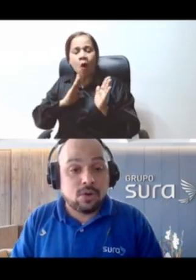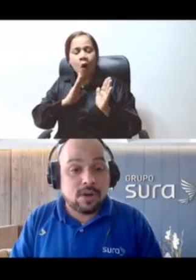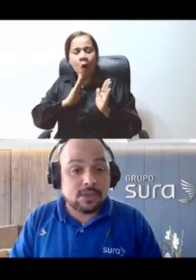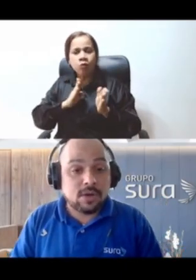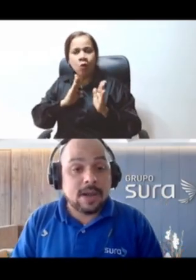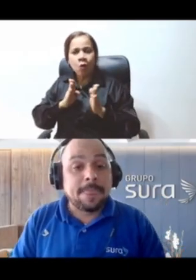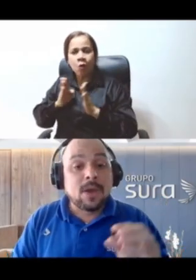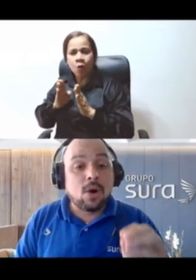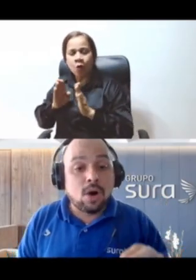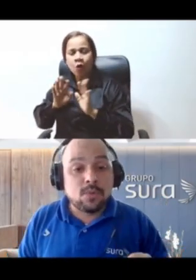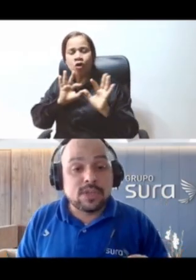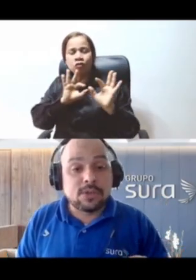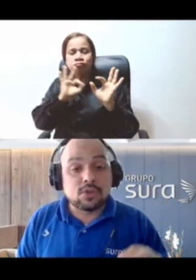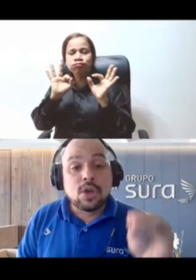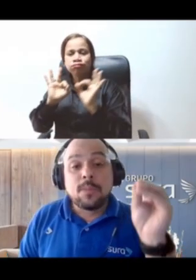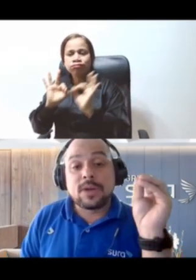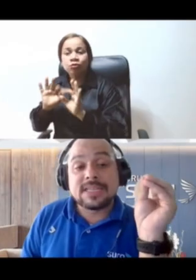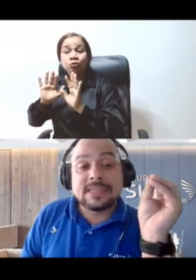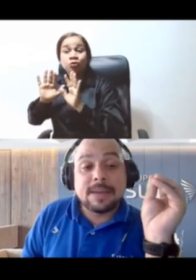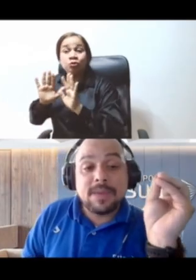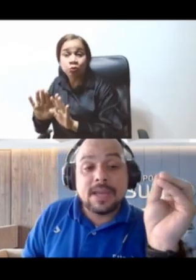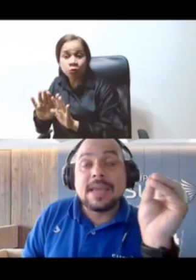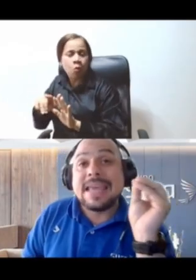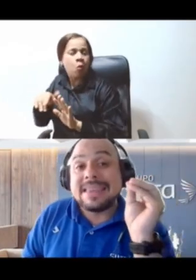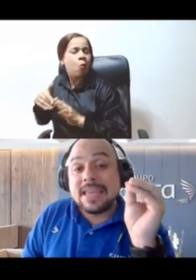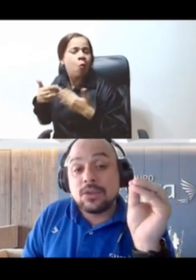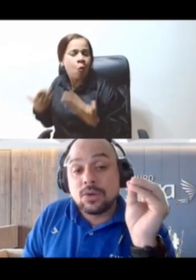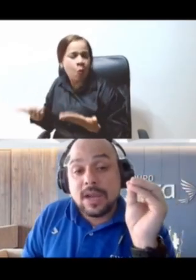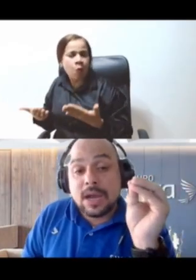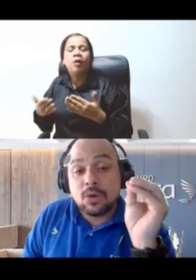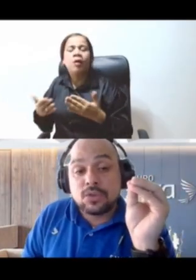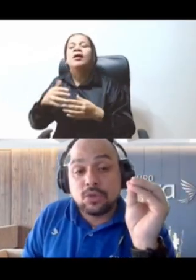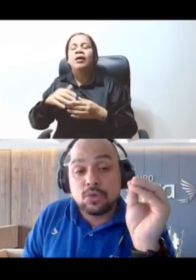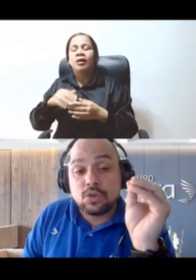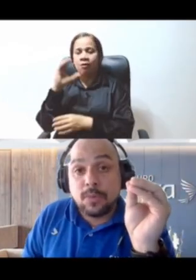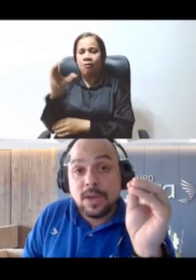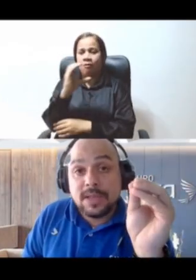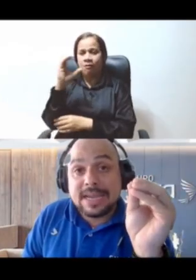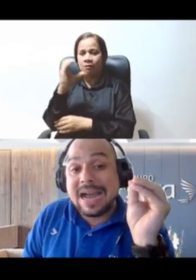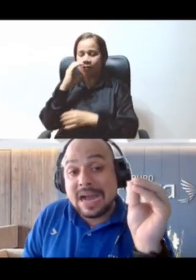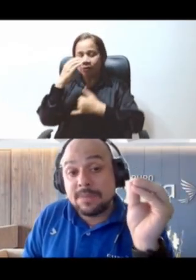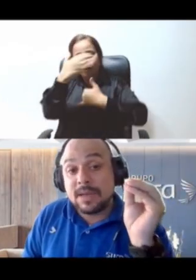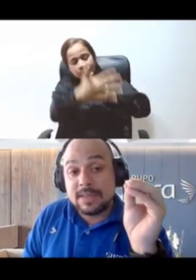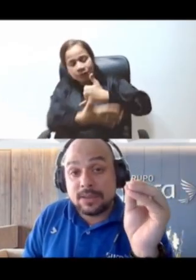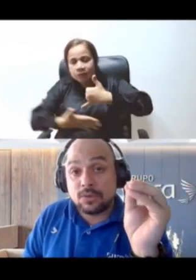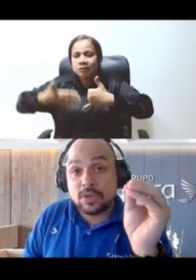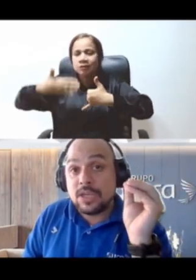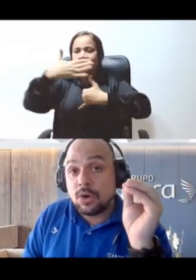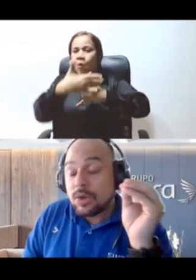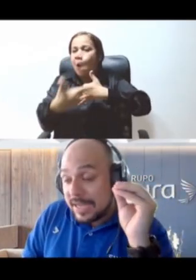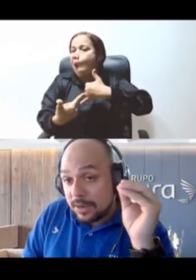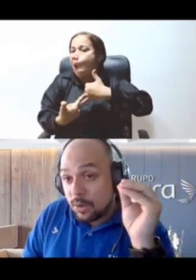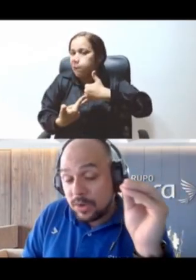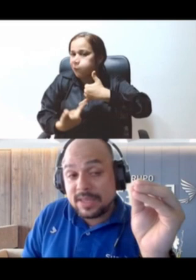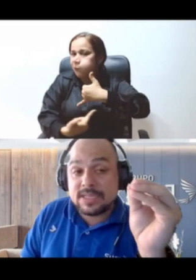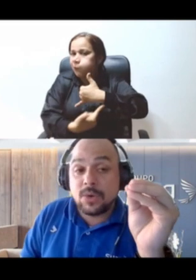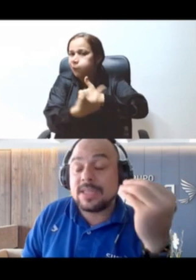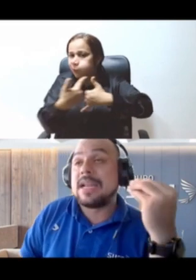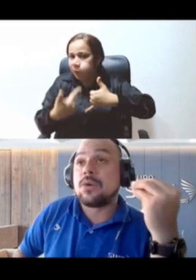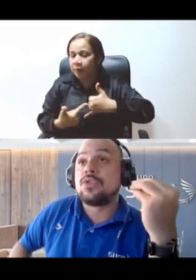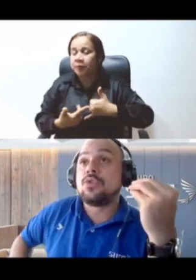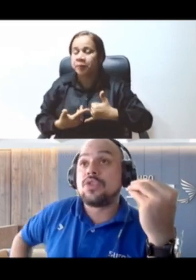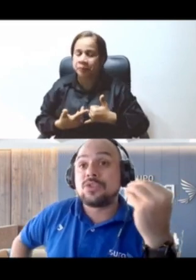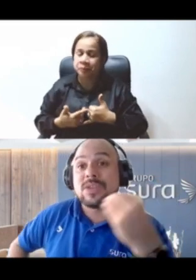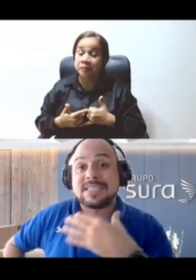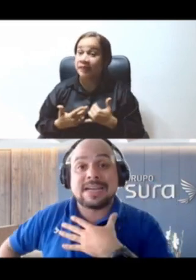del territorio nacional. Ojo, muchachos, porque es que también dentro de la constitución política hay mandatos. Y ojo que, como les